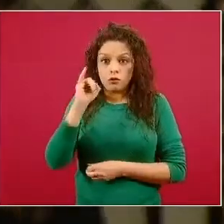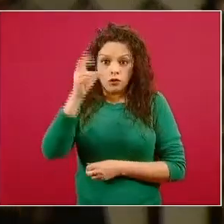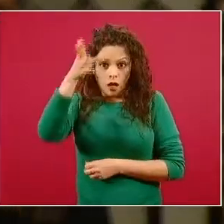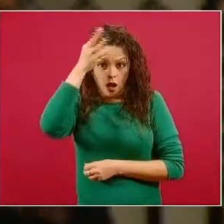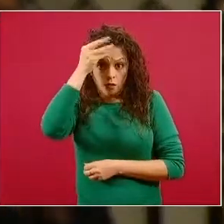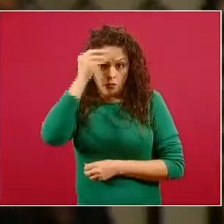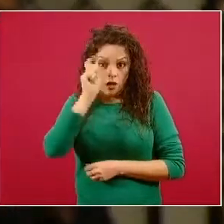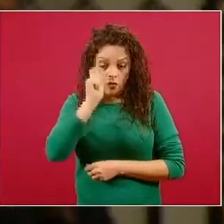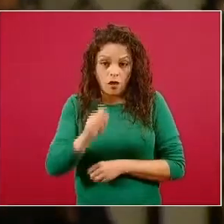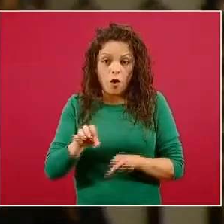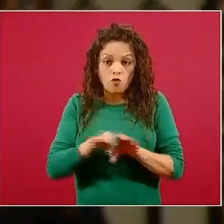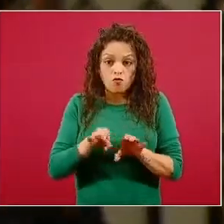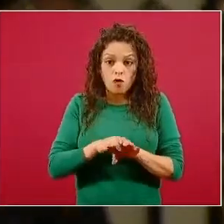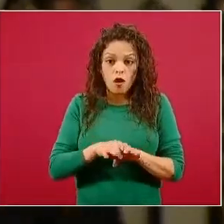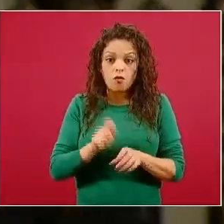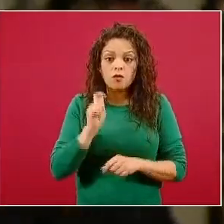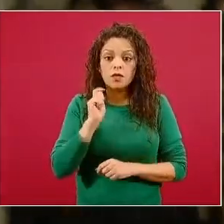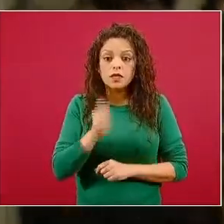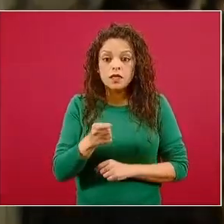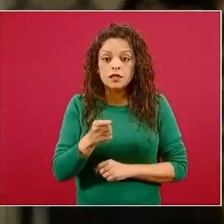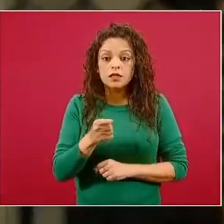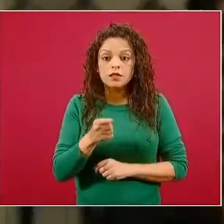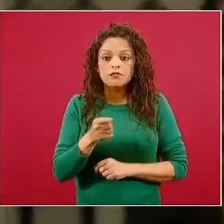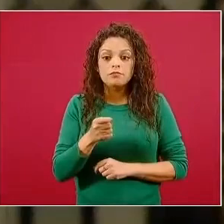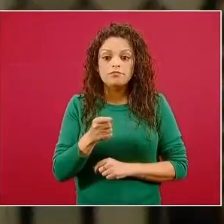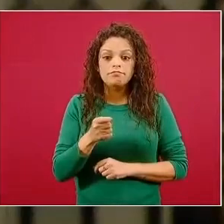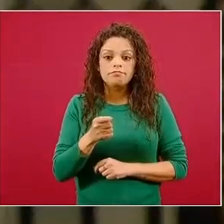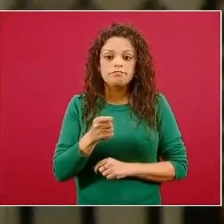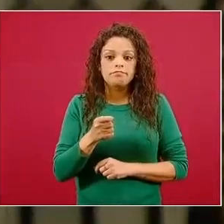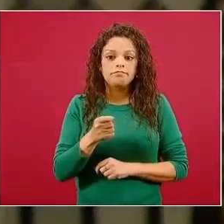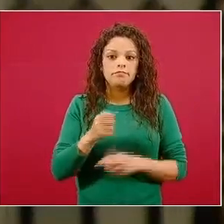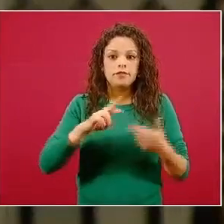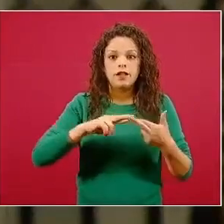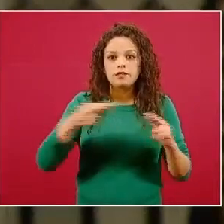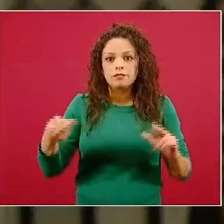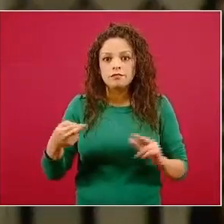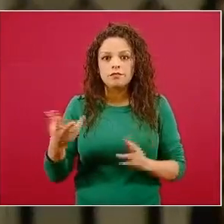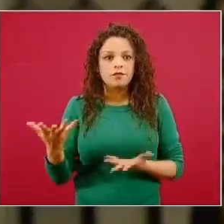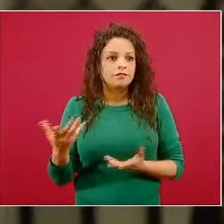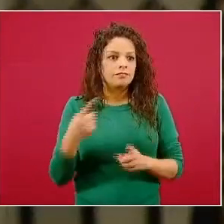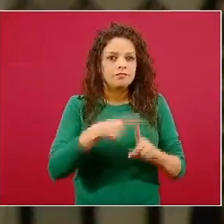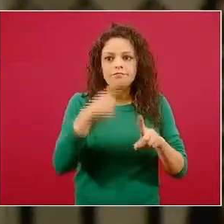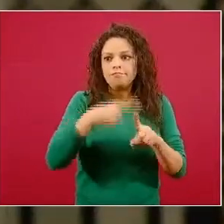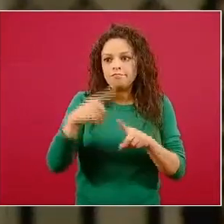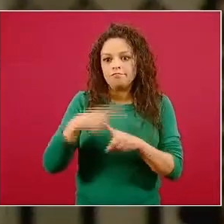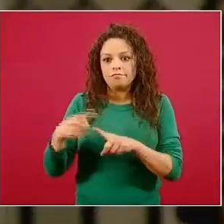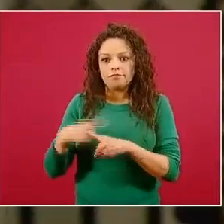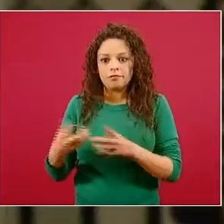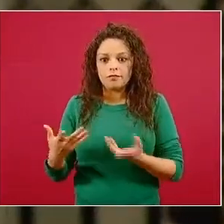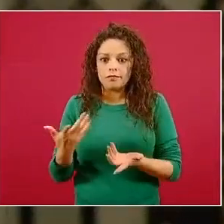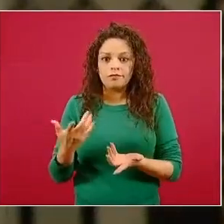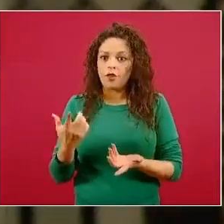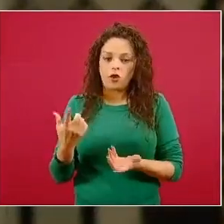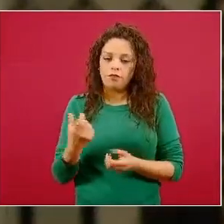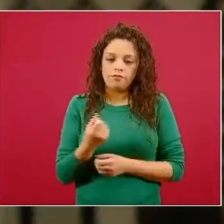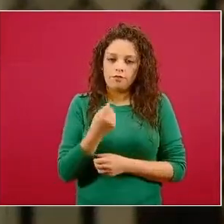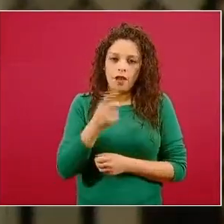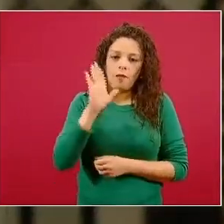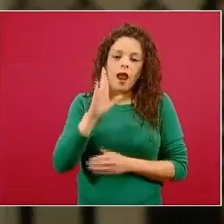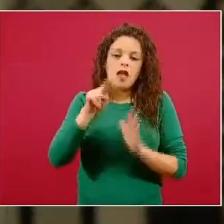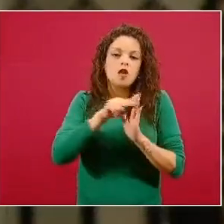de la relación de tener relaciones monogámicas, también como norma, y